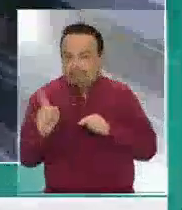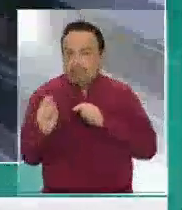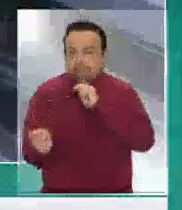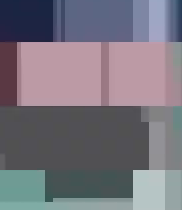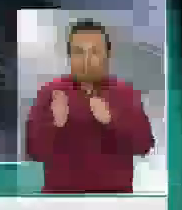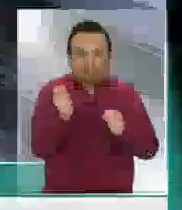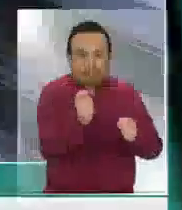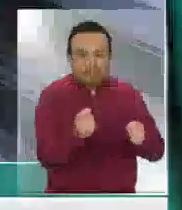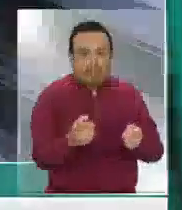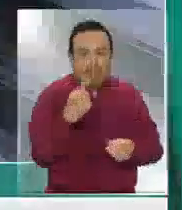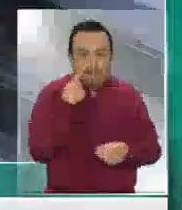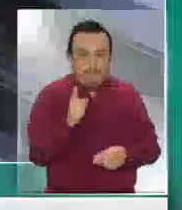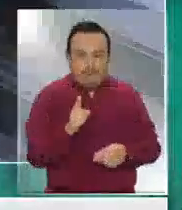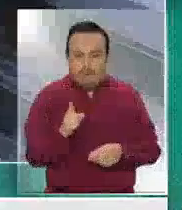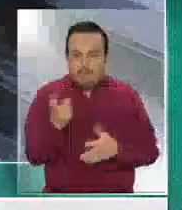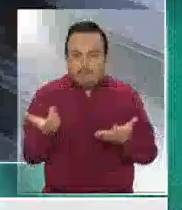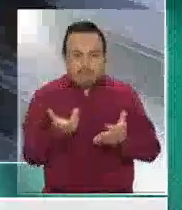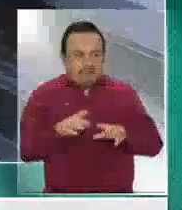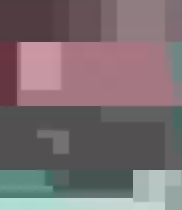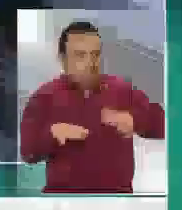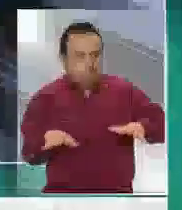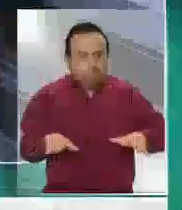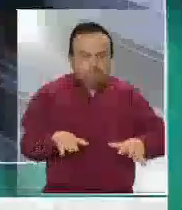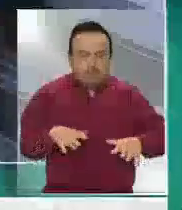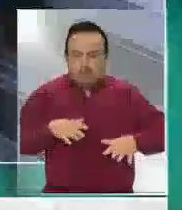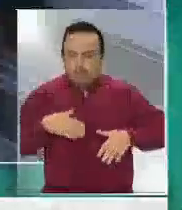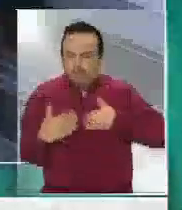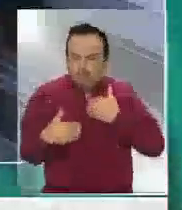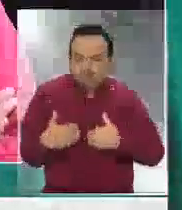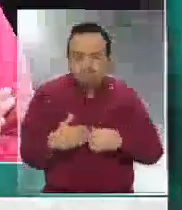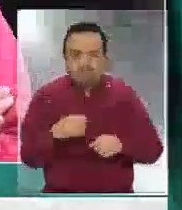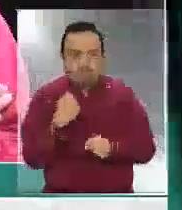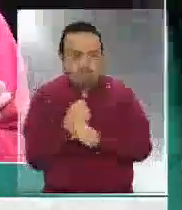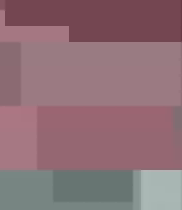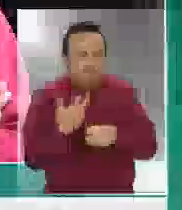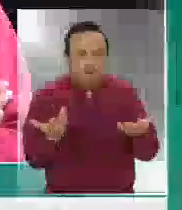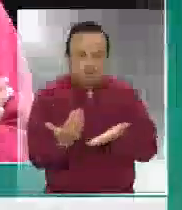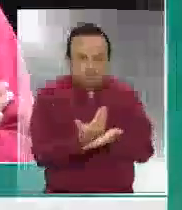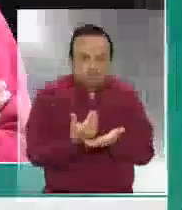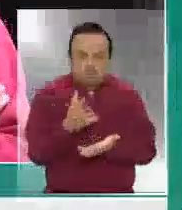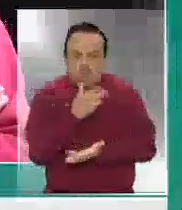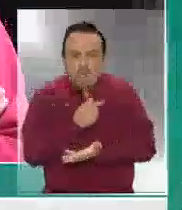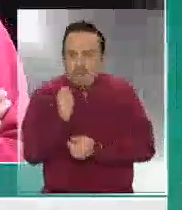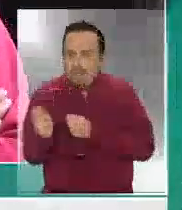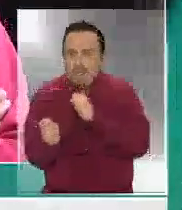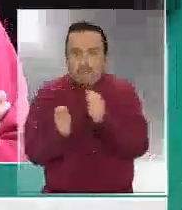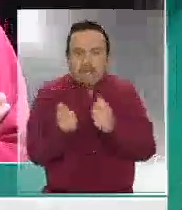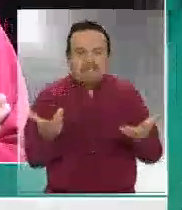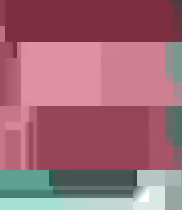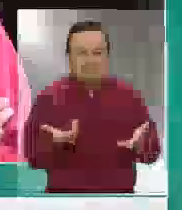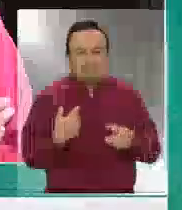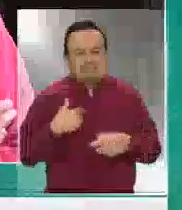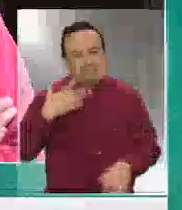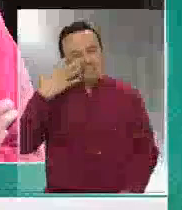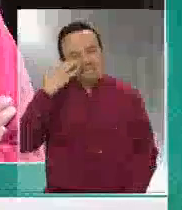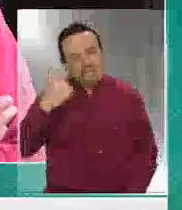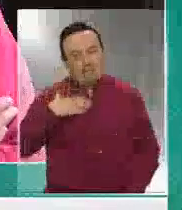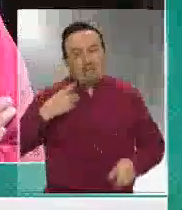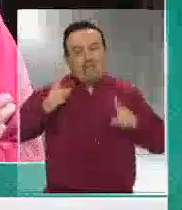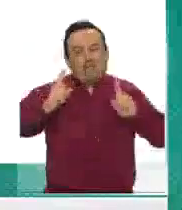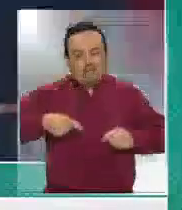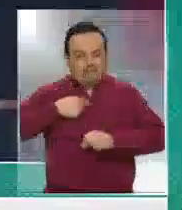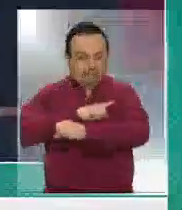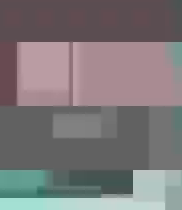en algún momento se acaba la actividad, no tienen ingresos para pagar. Y creo que hay que hacer un esfuerzo, y un esfuerzo